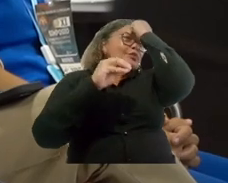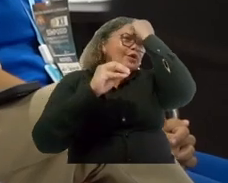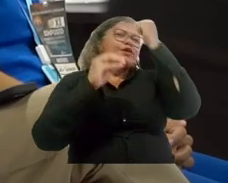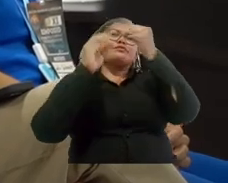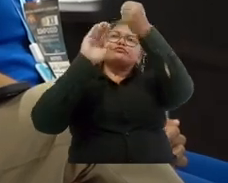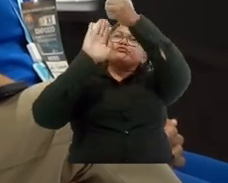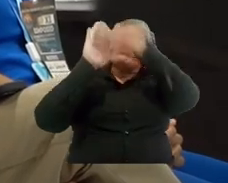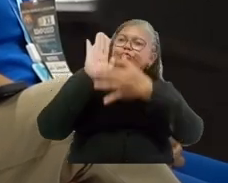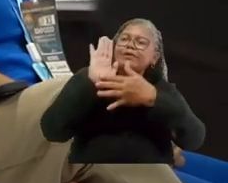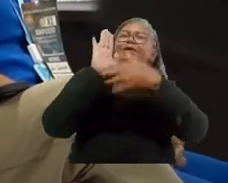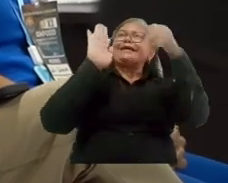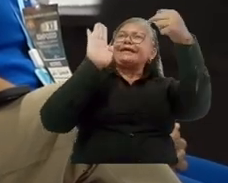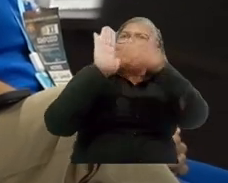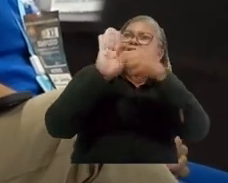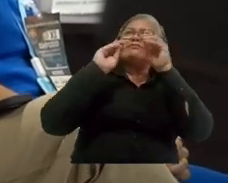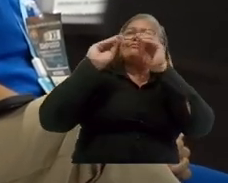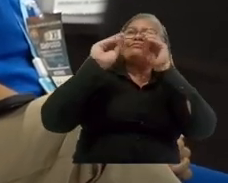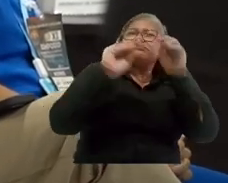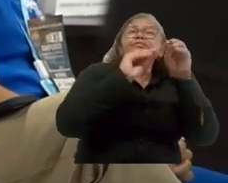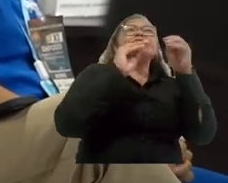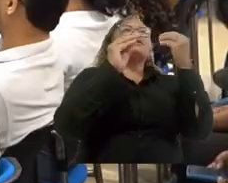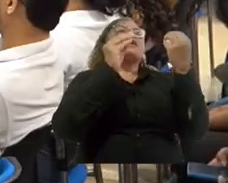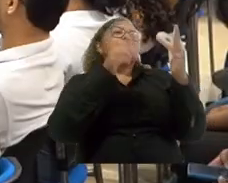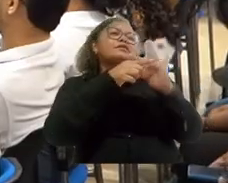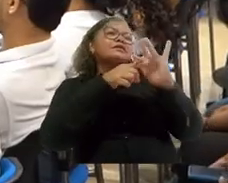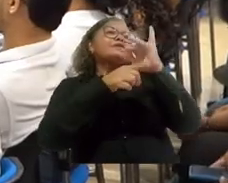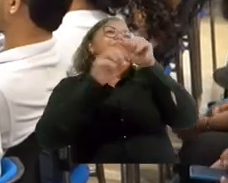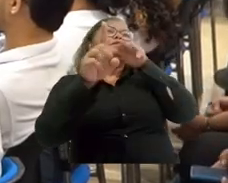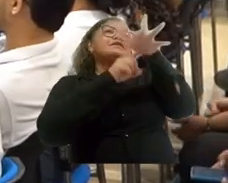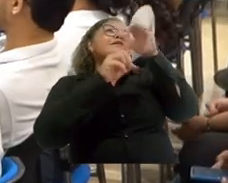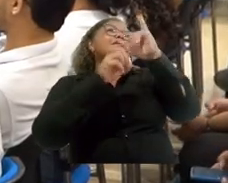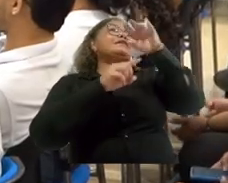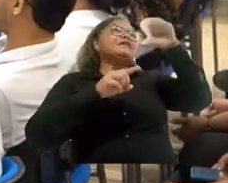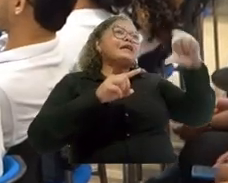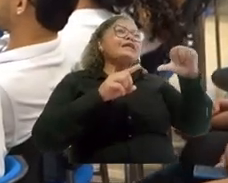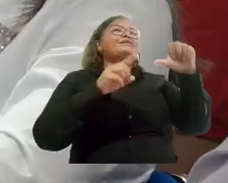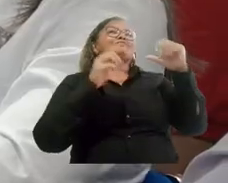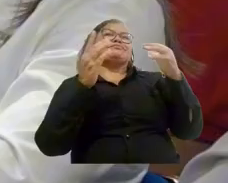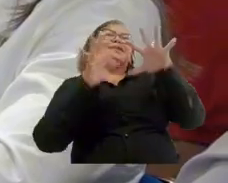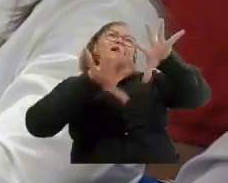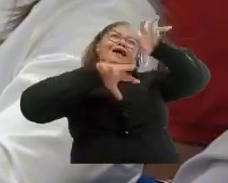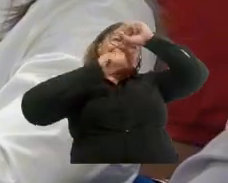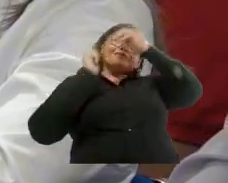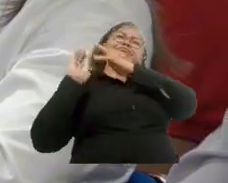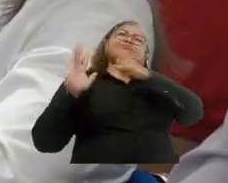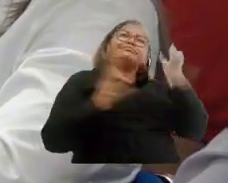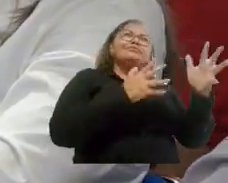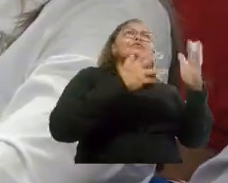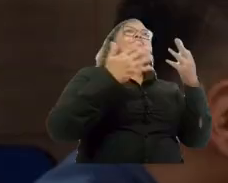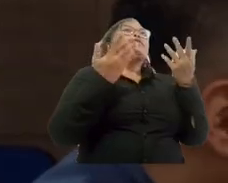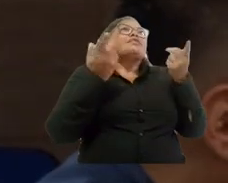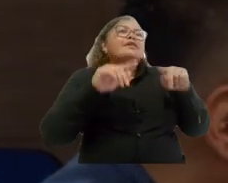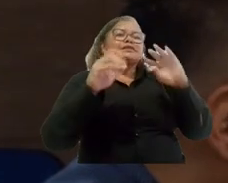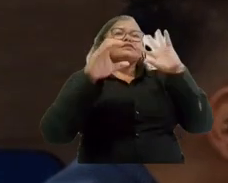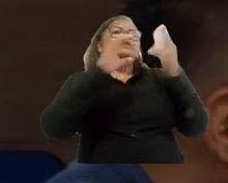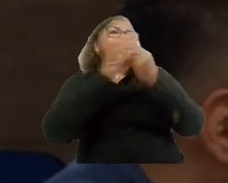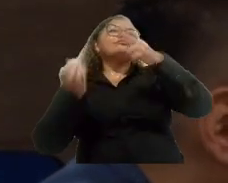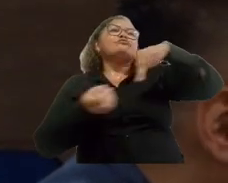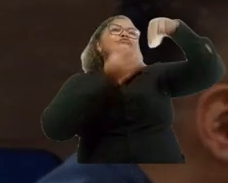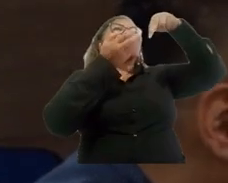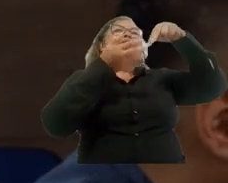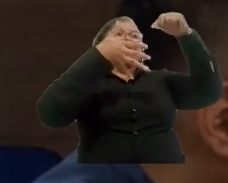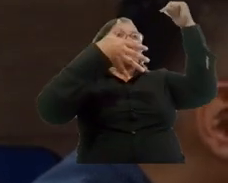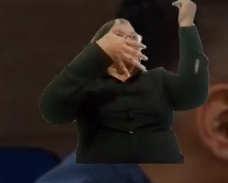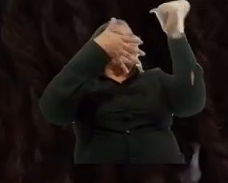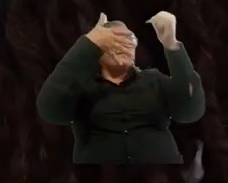docentes, innovación curricular y las implicaciones de la inteligencia artificial en la enseñanza y aprendizaje, enfatizando en la promoción de